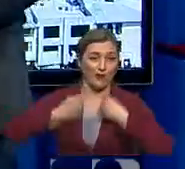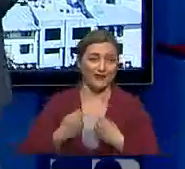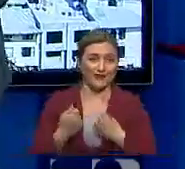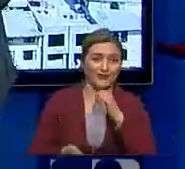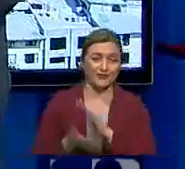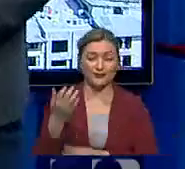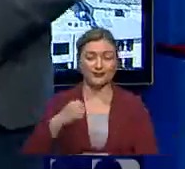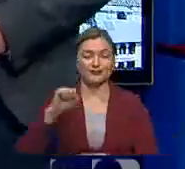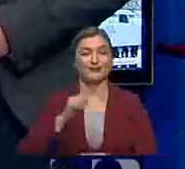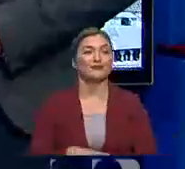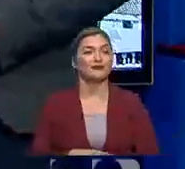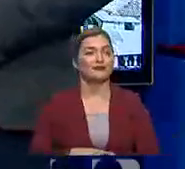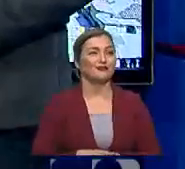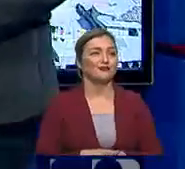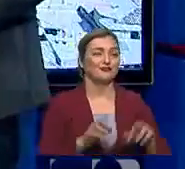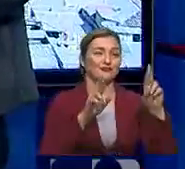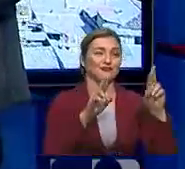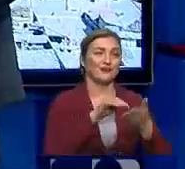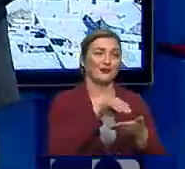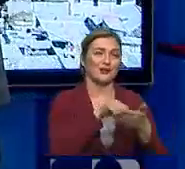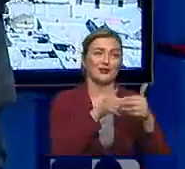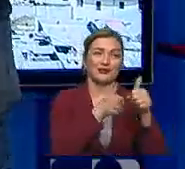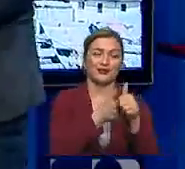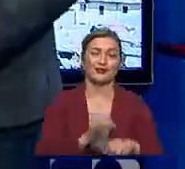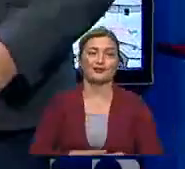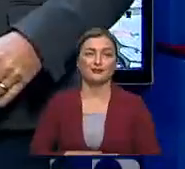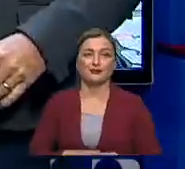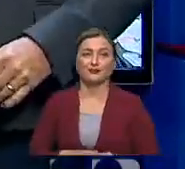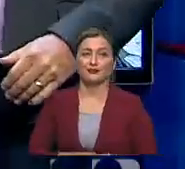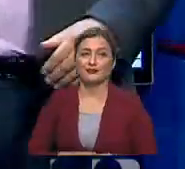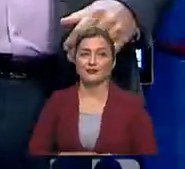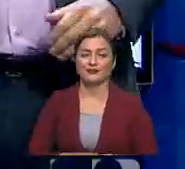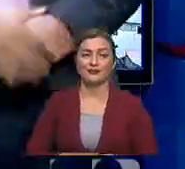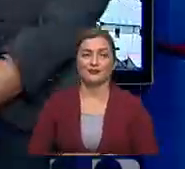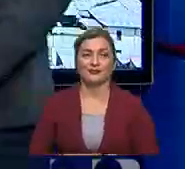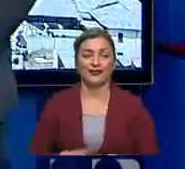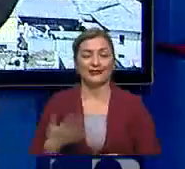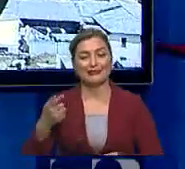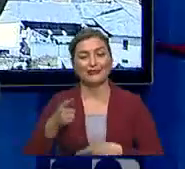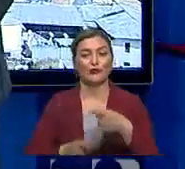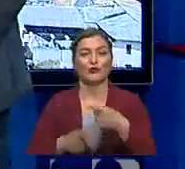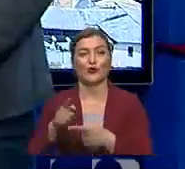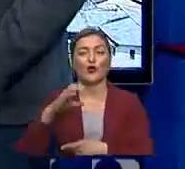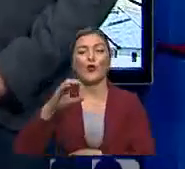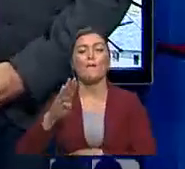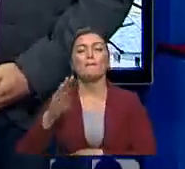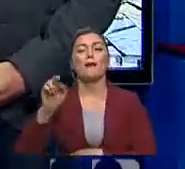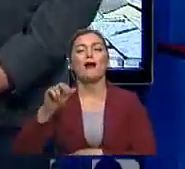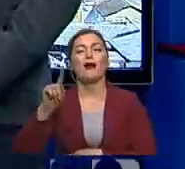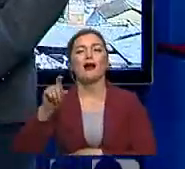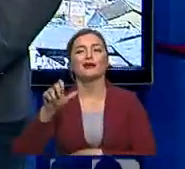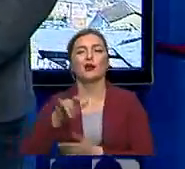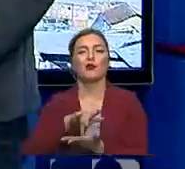sea. Que así sea. Mejor a Machachi, más cerca. A Cumbaracha. Ay, no hay cómo. No hay cómo, no hay aeropuerto. El aeropuerto está,